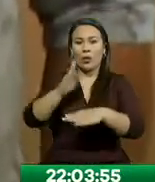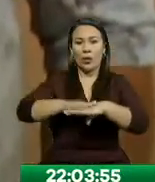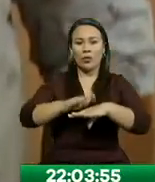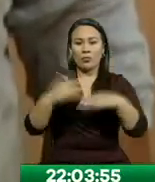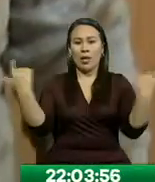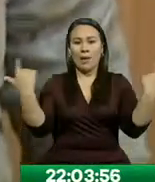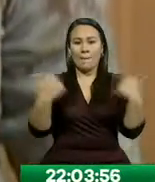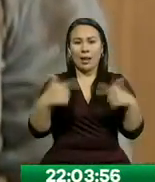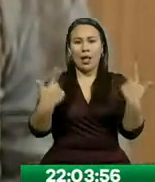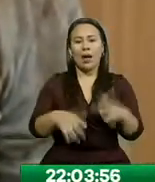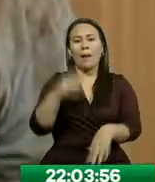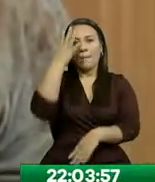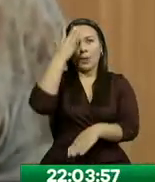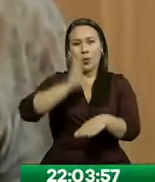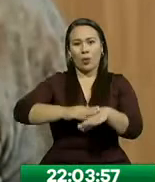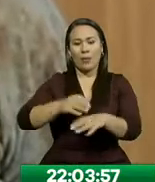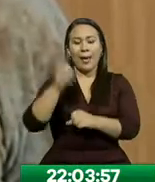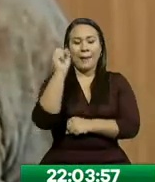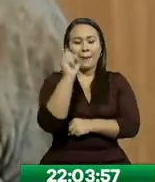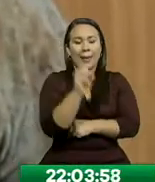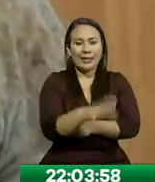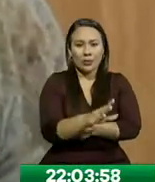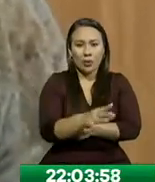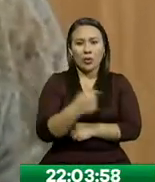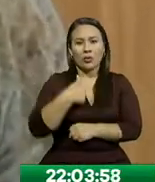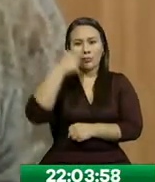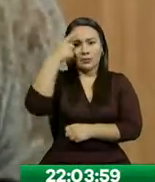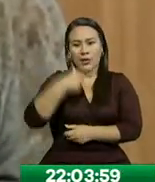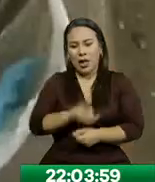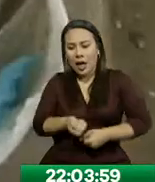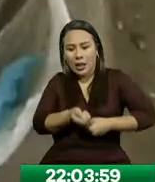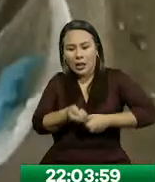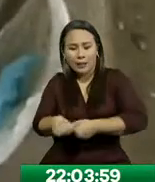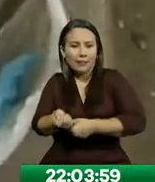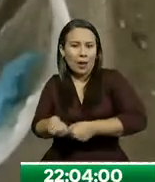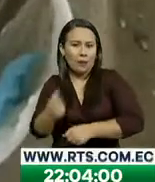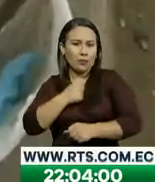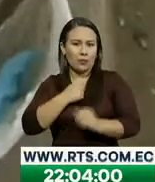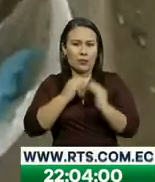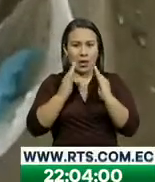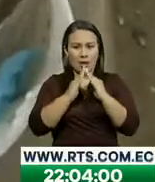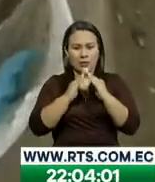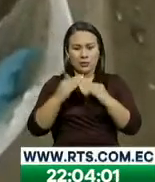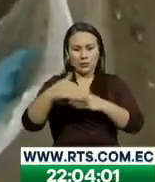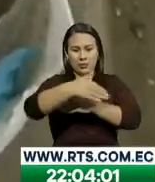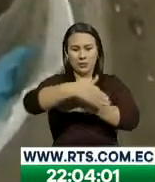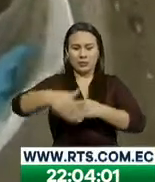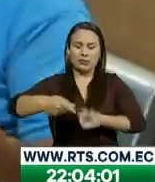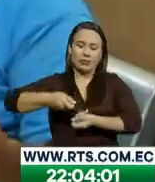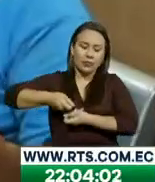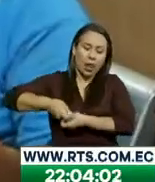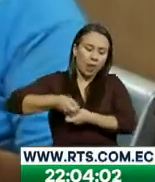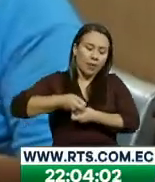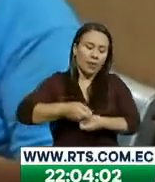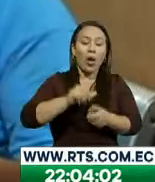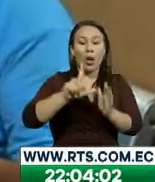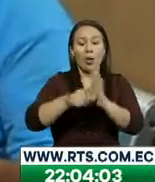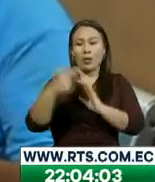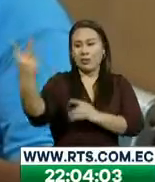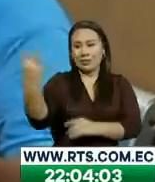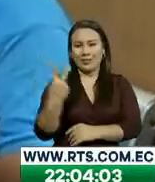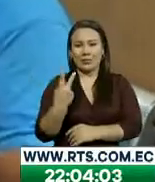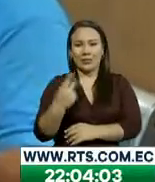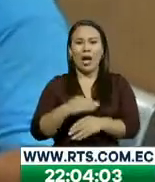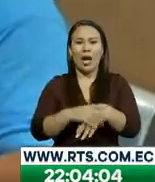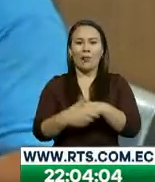una pequeña basura. Uno de ellos estuvo limpiando la vía pública en el espacio donde realizó su trabajo. El segundo aprovechó